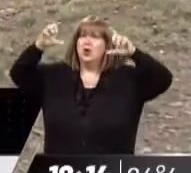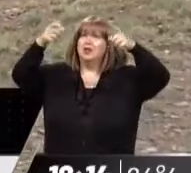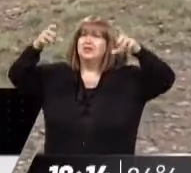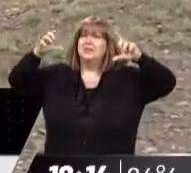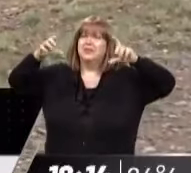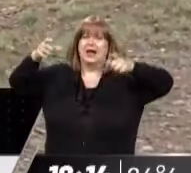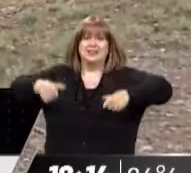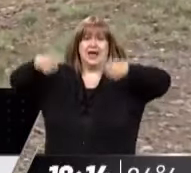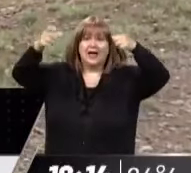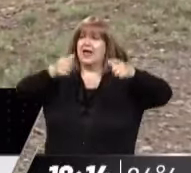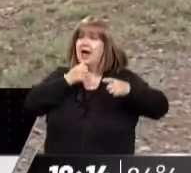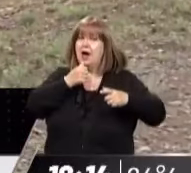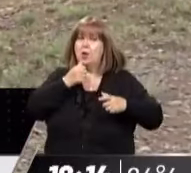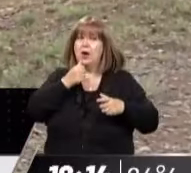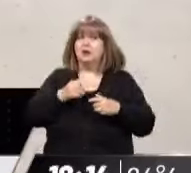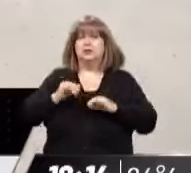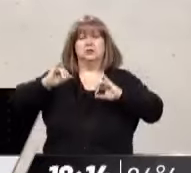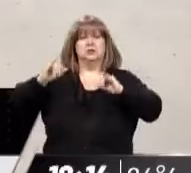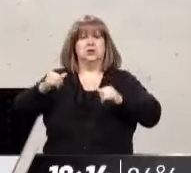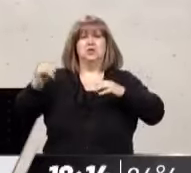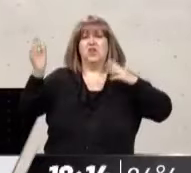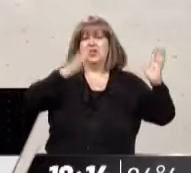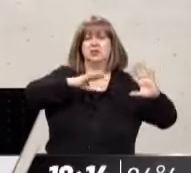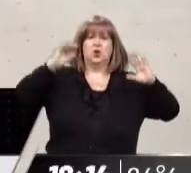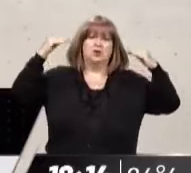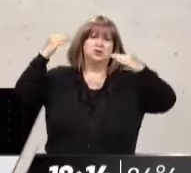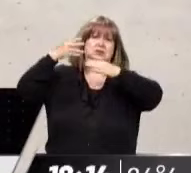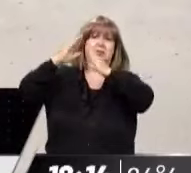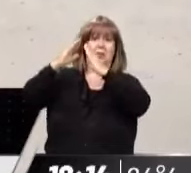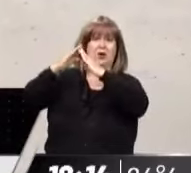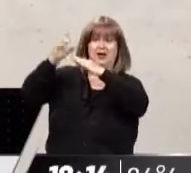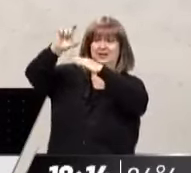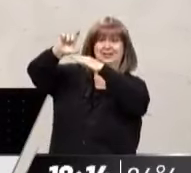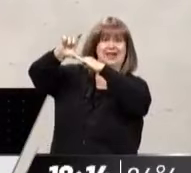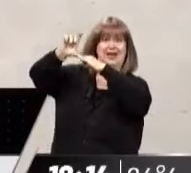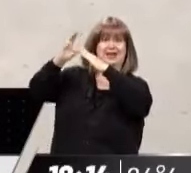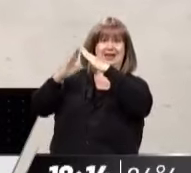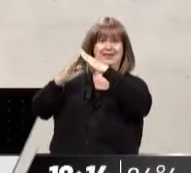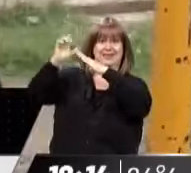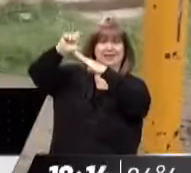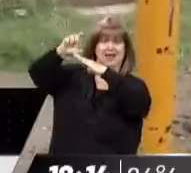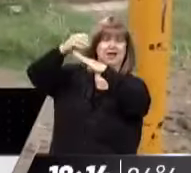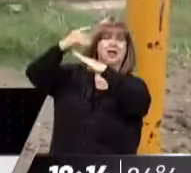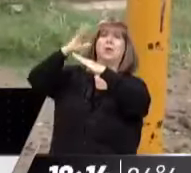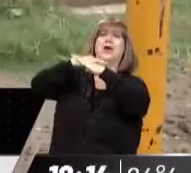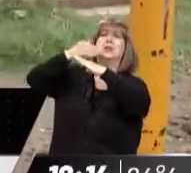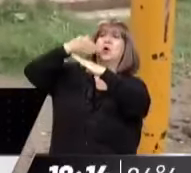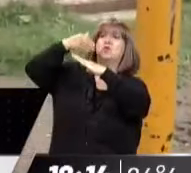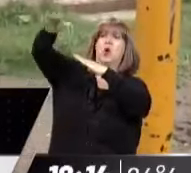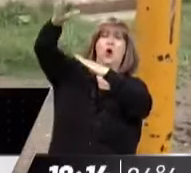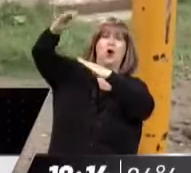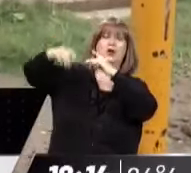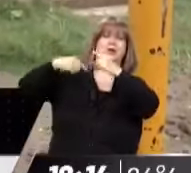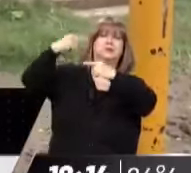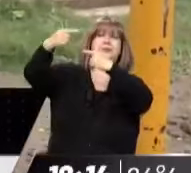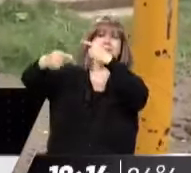casi al lado de la ruta, los movió? Sí, los movió todos. El viento movió todos los tanques, los dejó cerca de la calle. Impresionante el viento, que